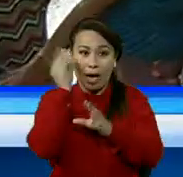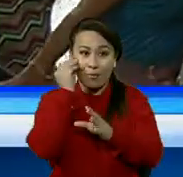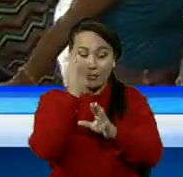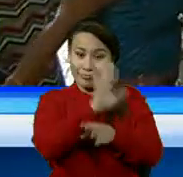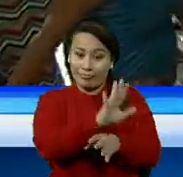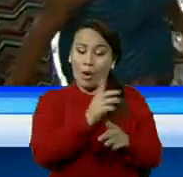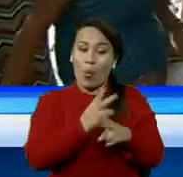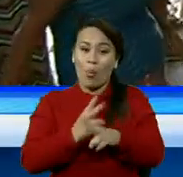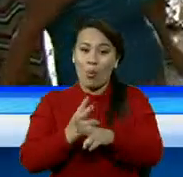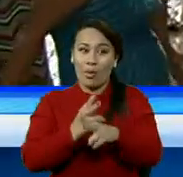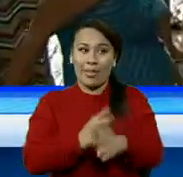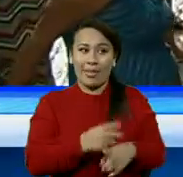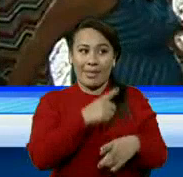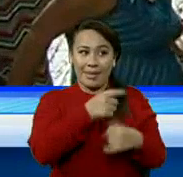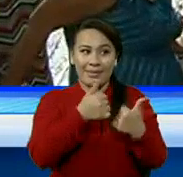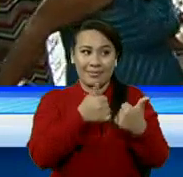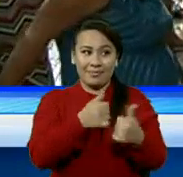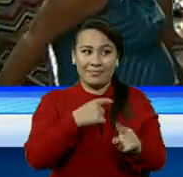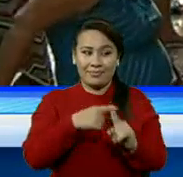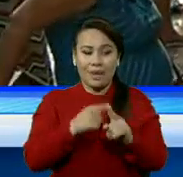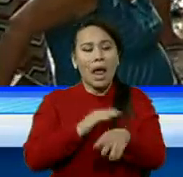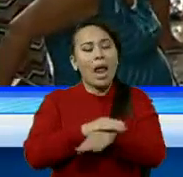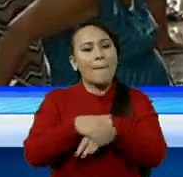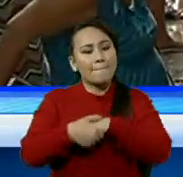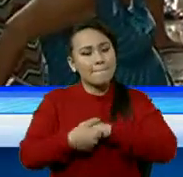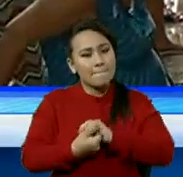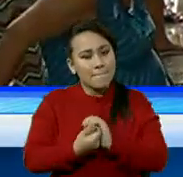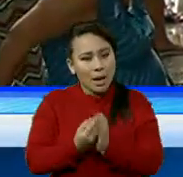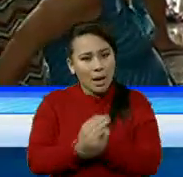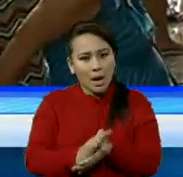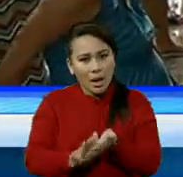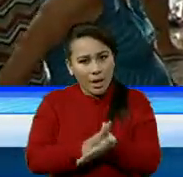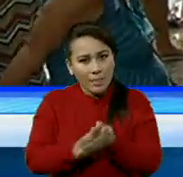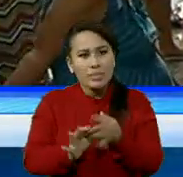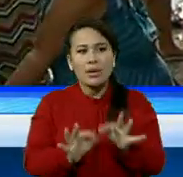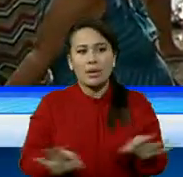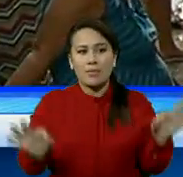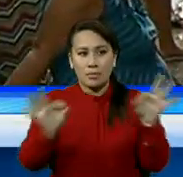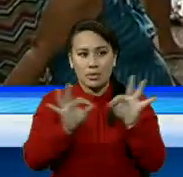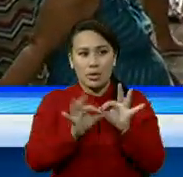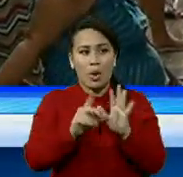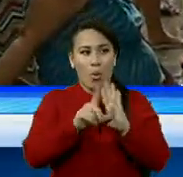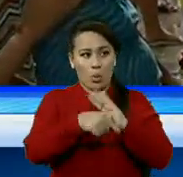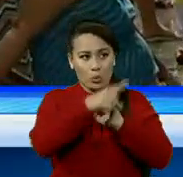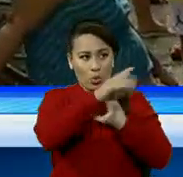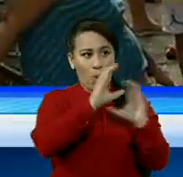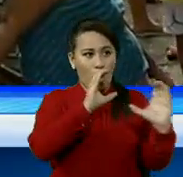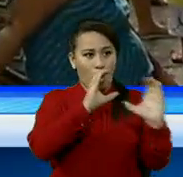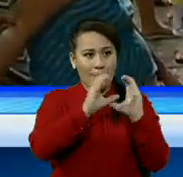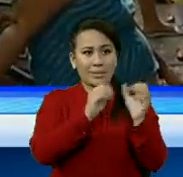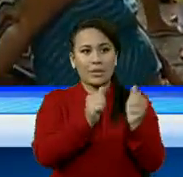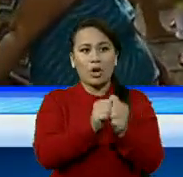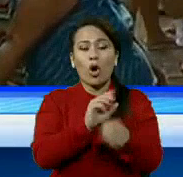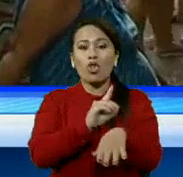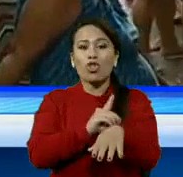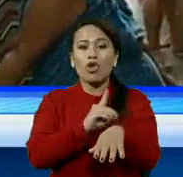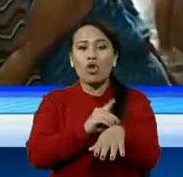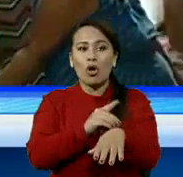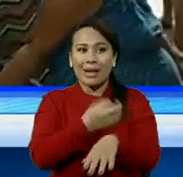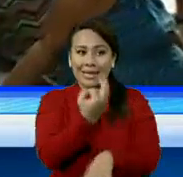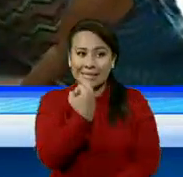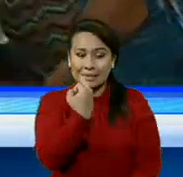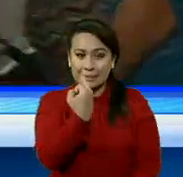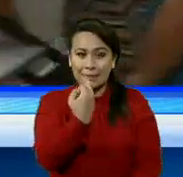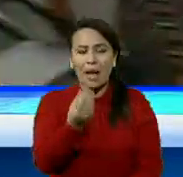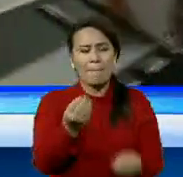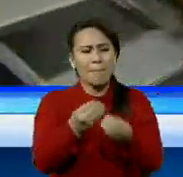de desinfectarse y lavarse bien las manos, pero también sería importante que más adelante puedas conversar en la otra salida con algún médico para que nos dé